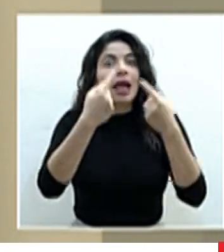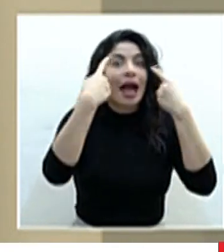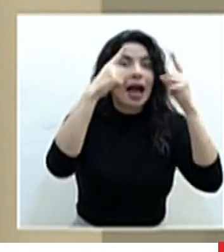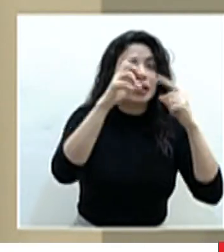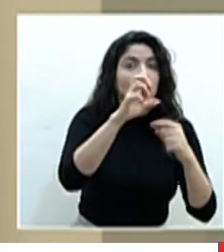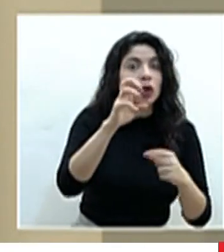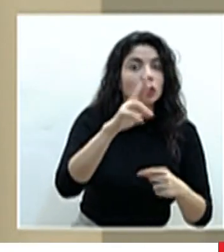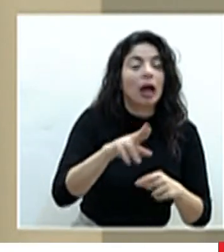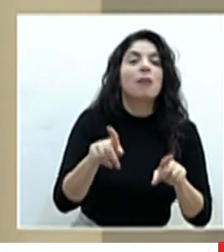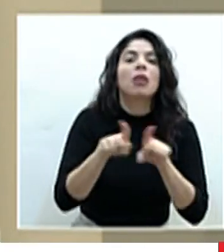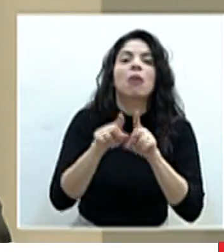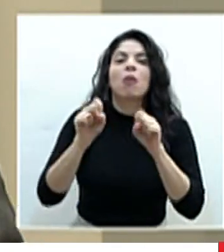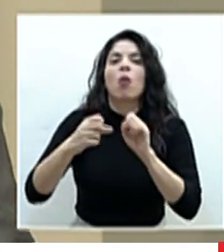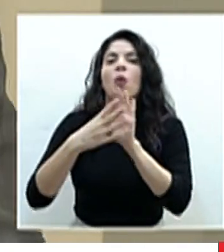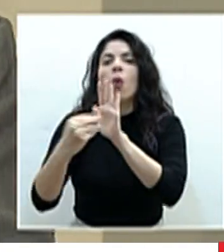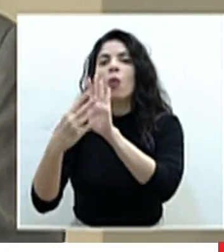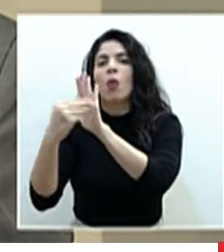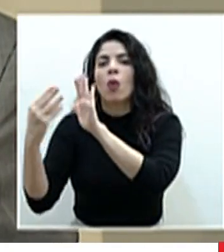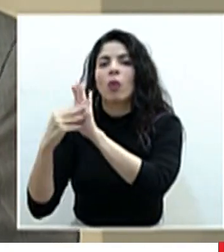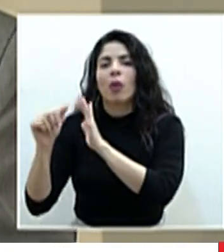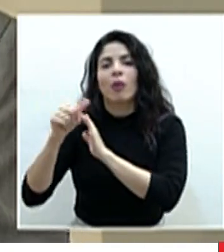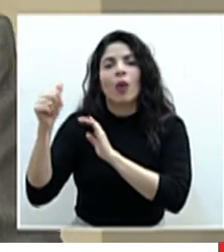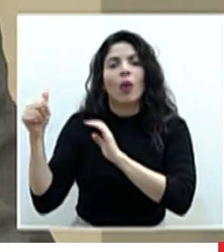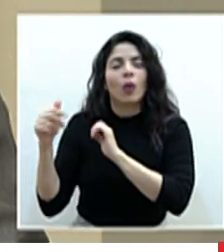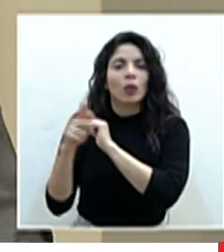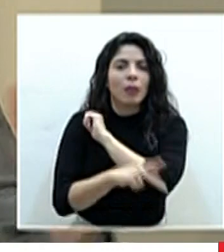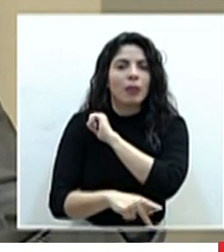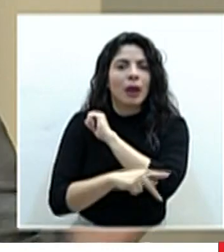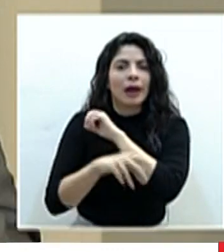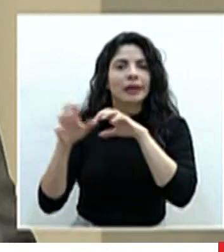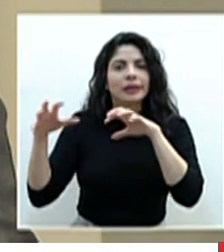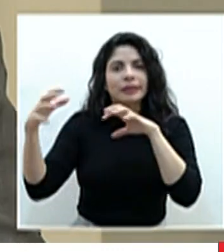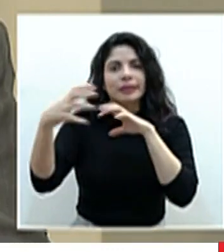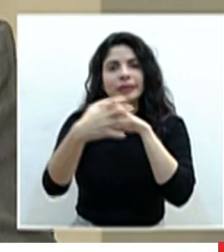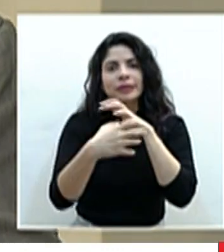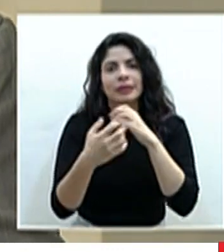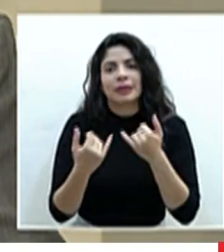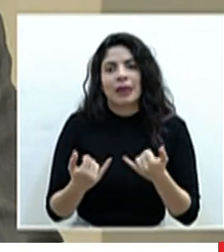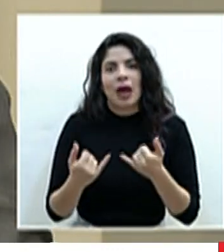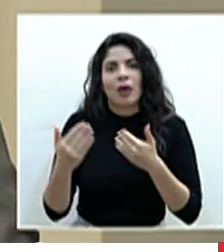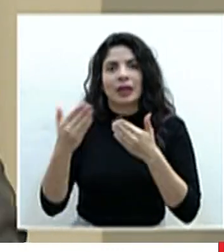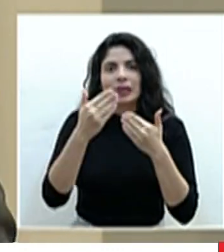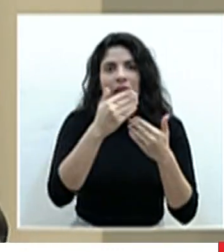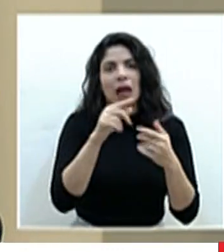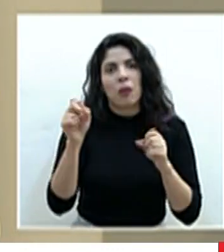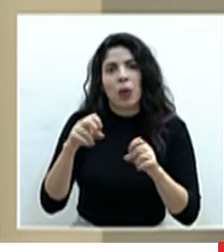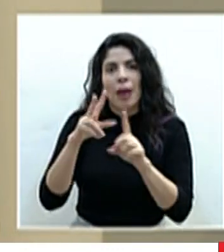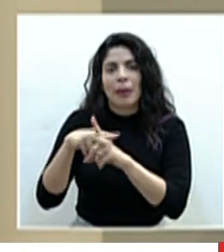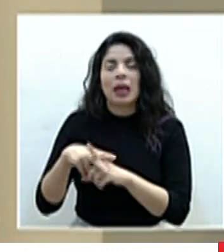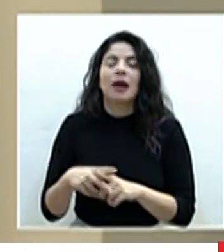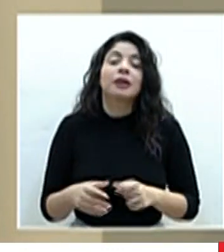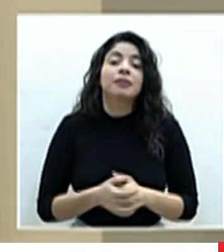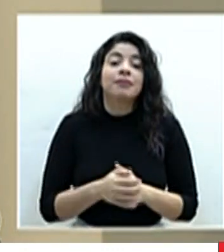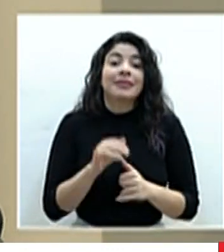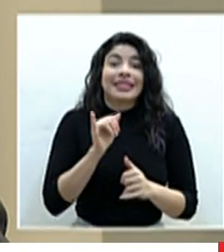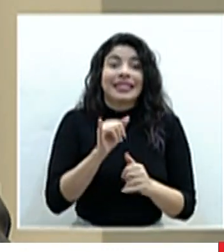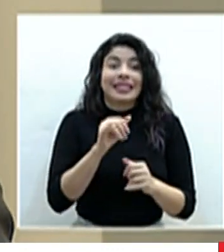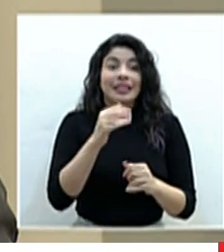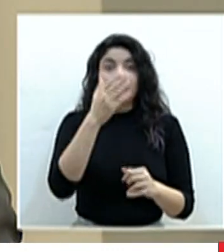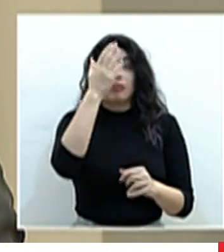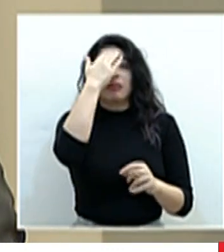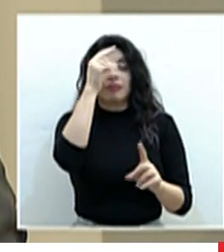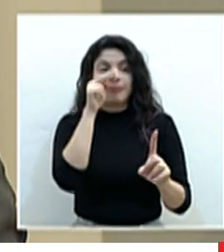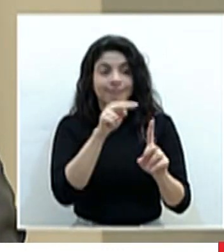pero también replicadas en otros escenarios geográficos del entorno inmediato nuestro. Desde ese punto de vista, celebramos